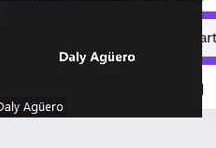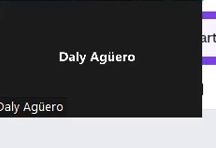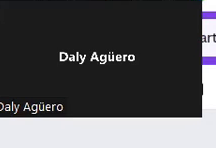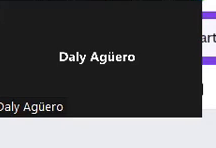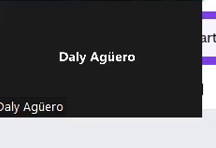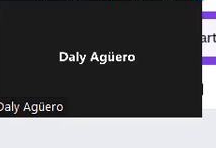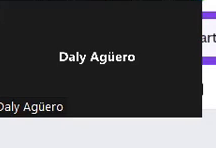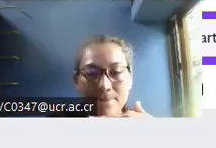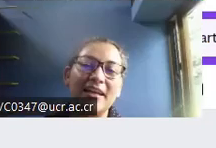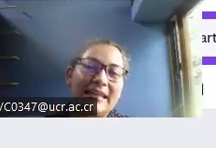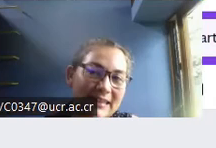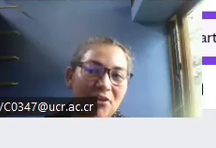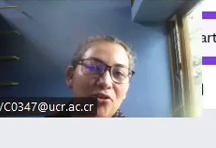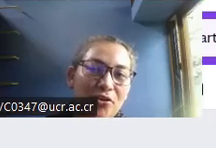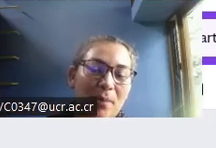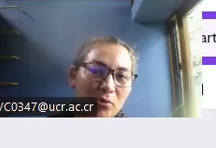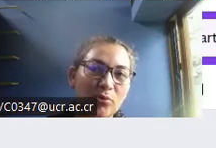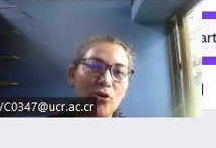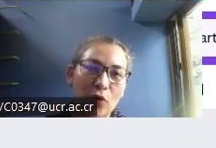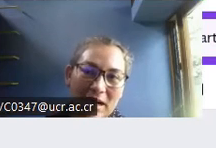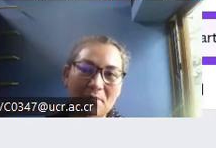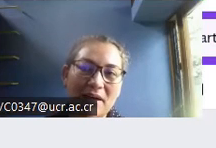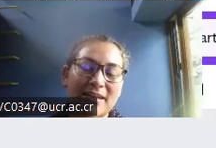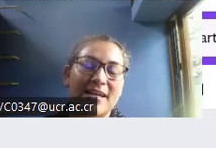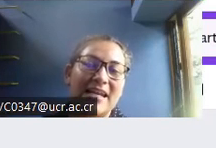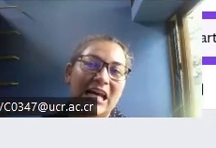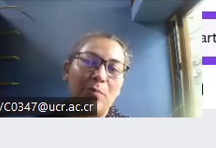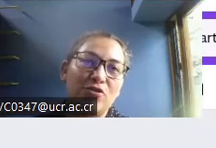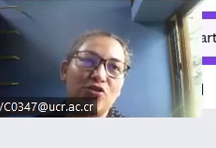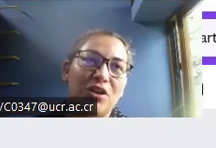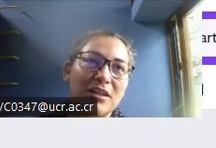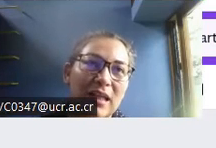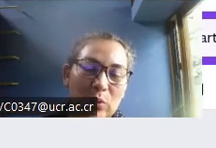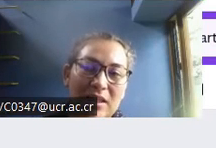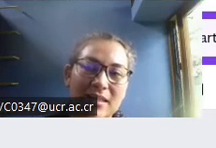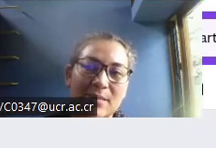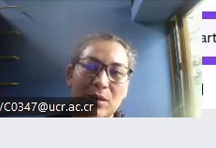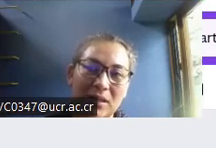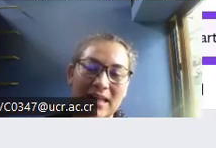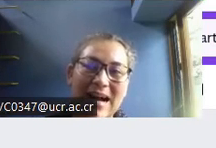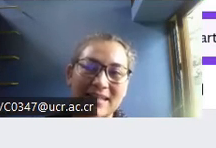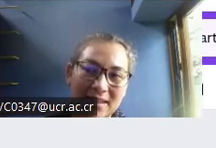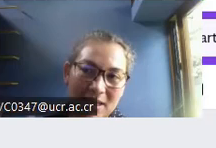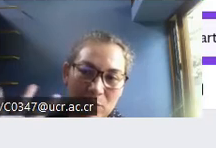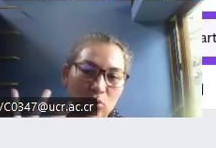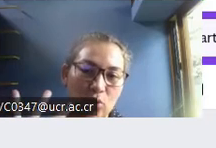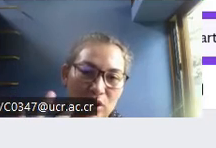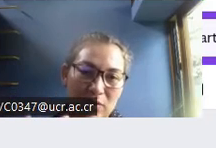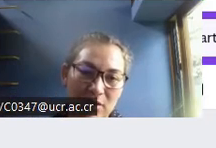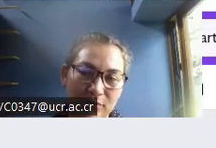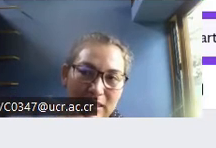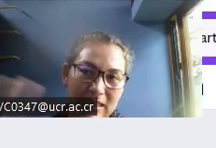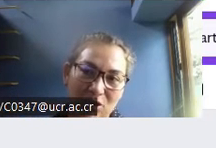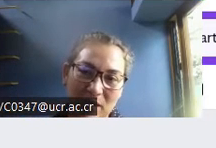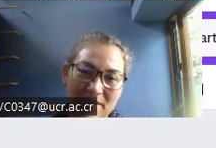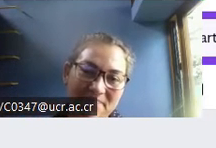más tiempo. Sí. Tanto Powtoon como Canva, las versiones gratuitas permiten hasta 3 minutos